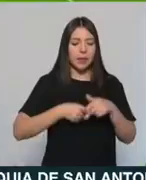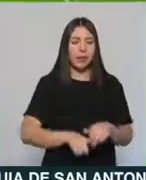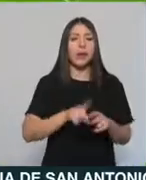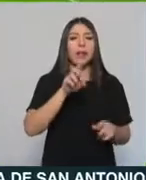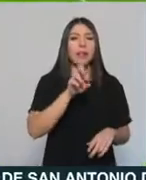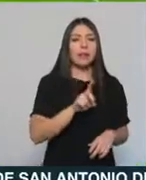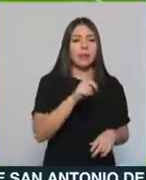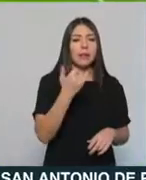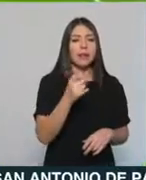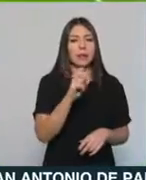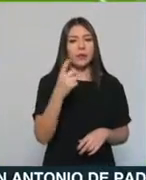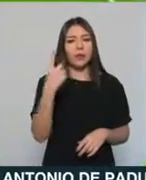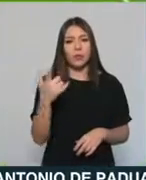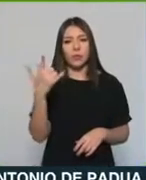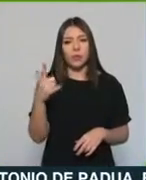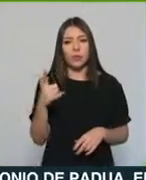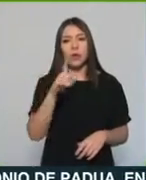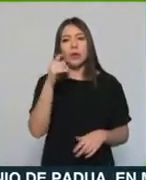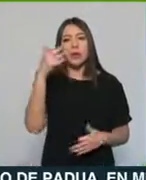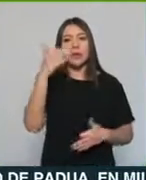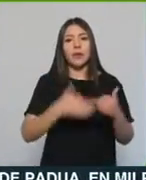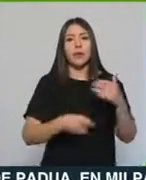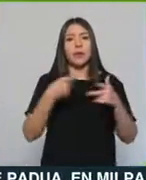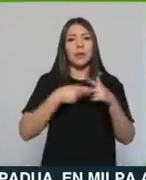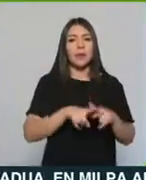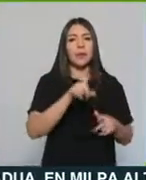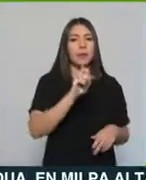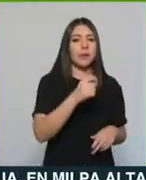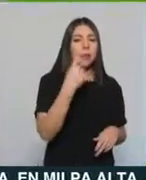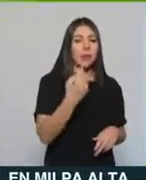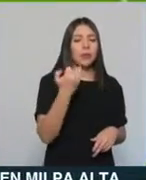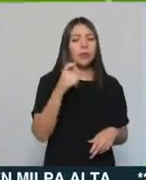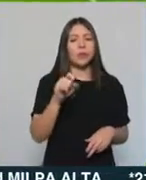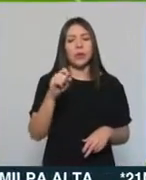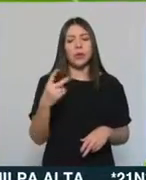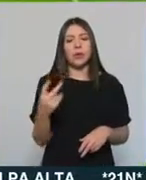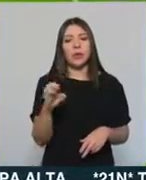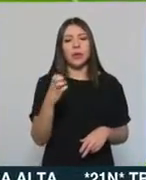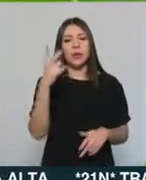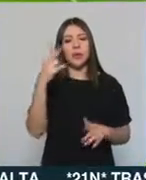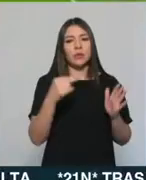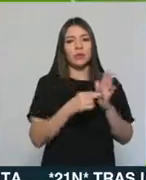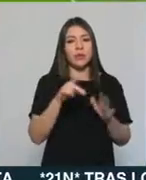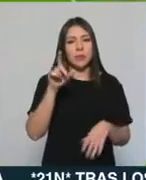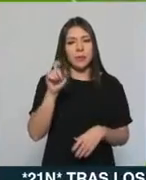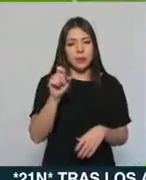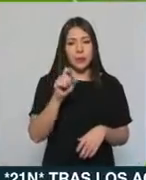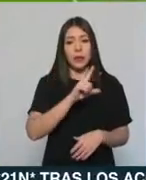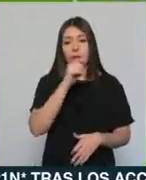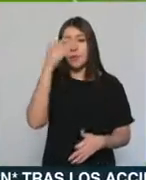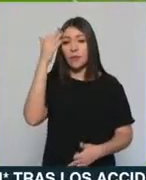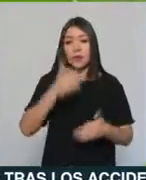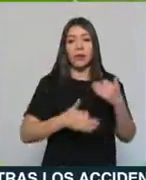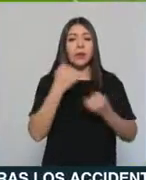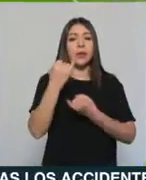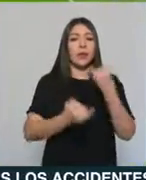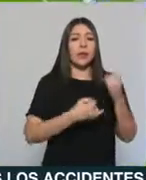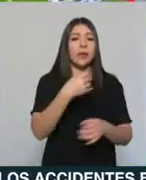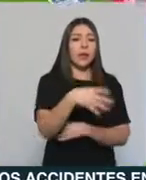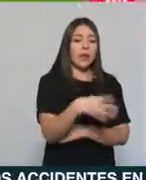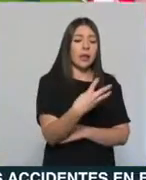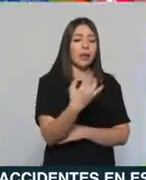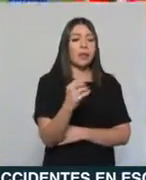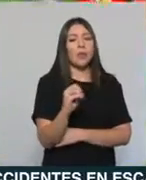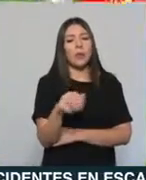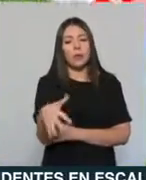30 y 31 de julio y la fase final comenzará el 21 y 22 de enero del 2020 y la gran final se jugará el